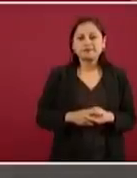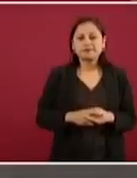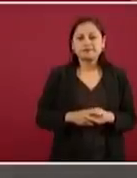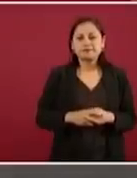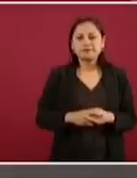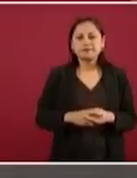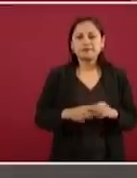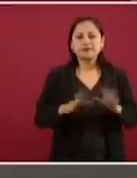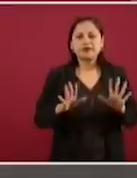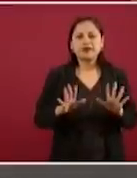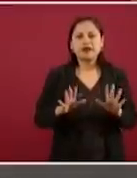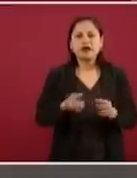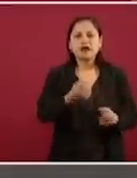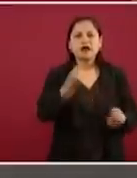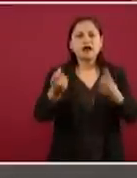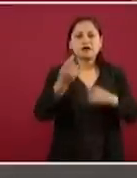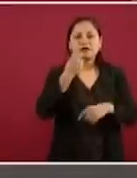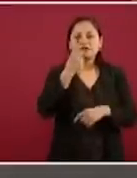tengo que